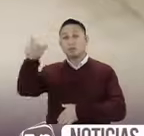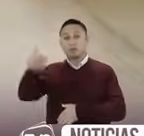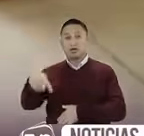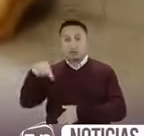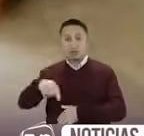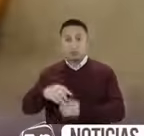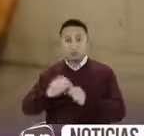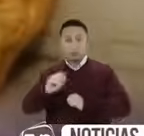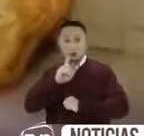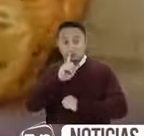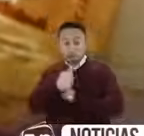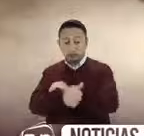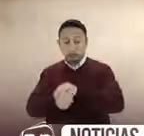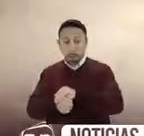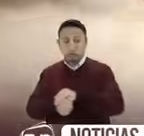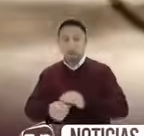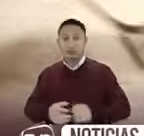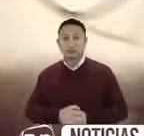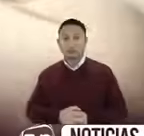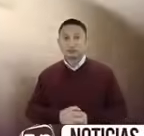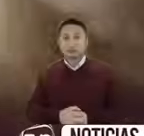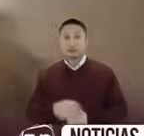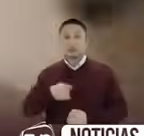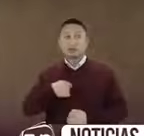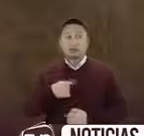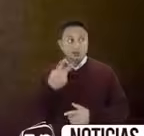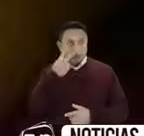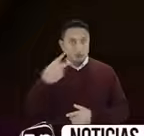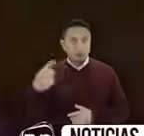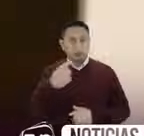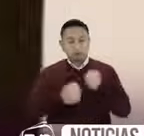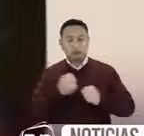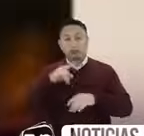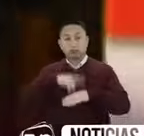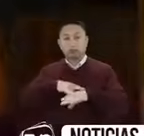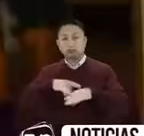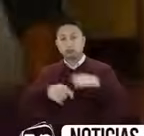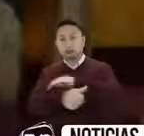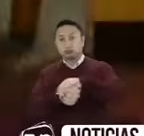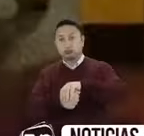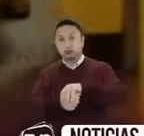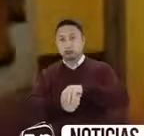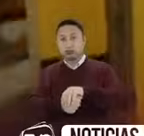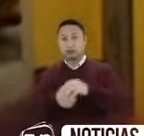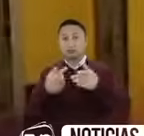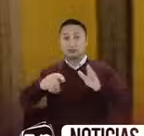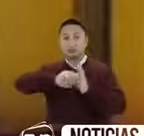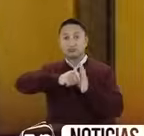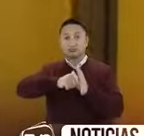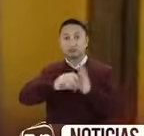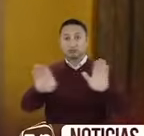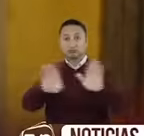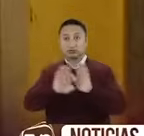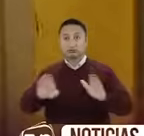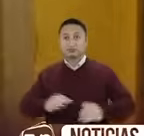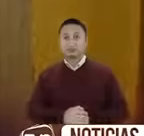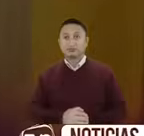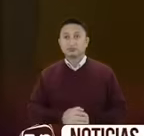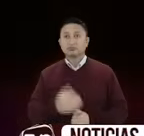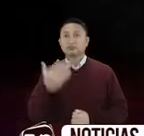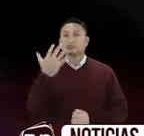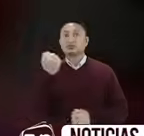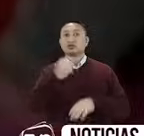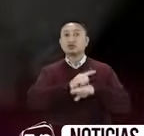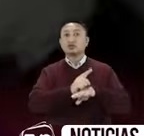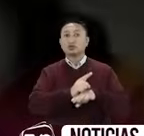ser atacado. Yo salí corriendo, nos metimos a los baños a esconder, cerramos con seguro, fue como 15 minutos. Esas